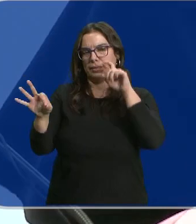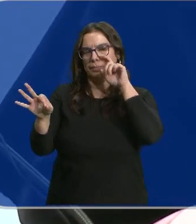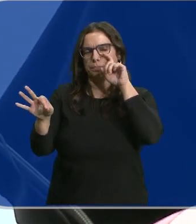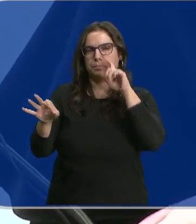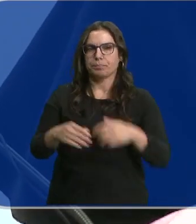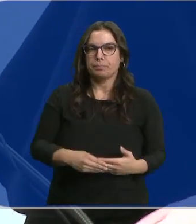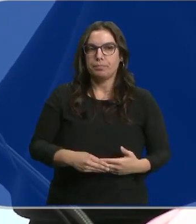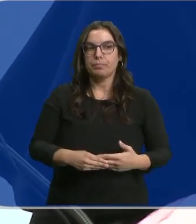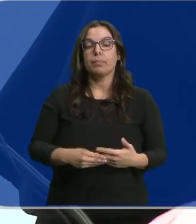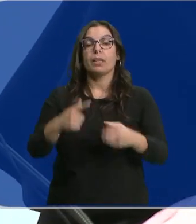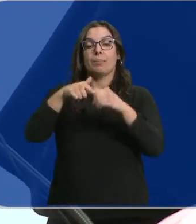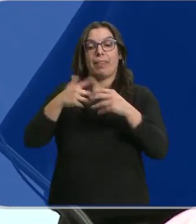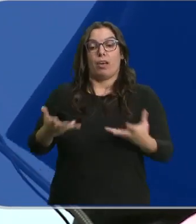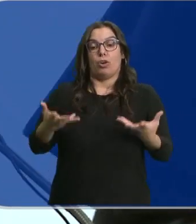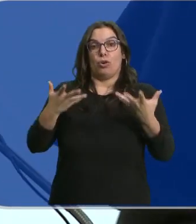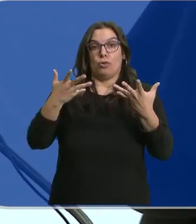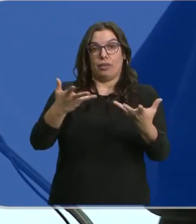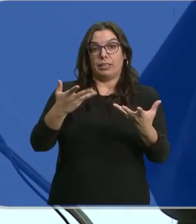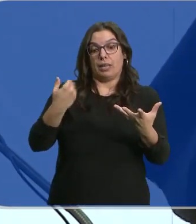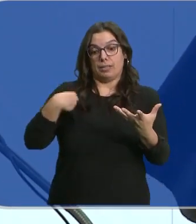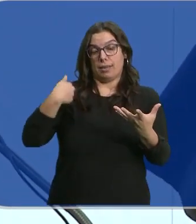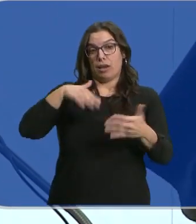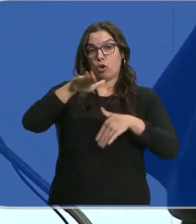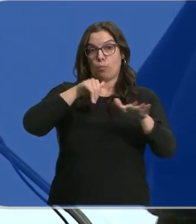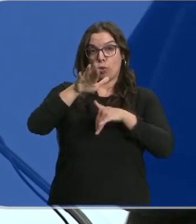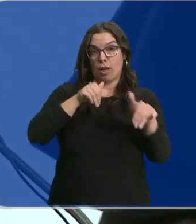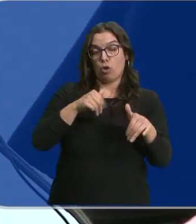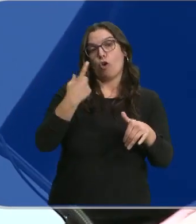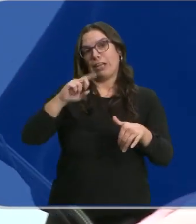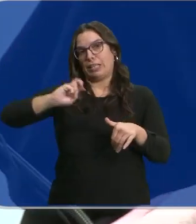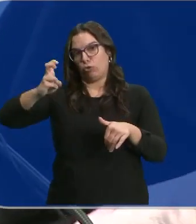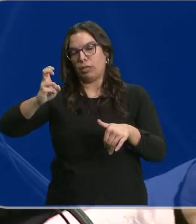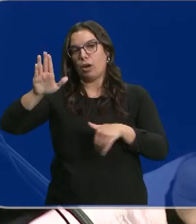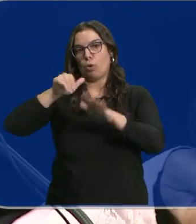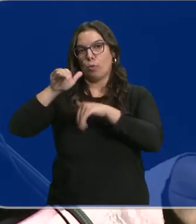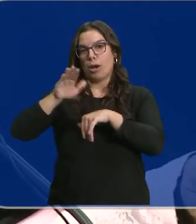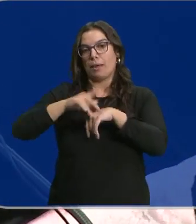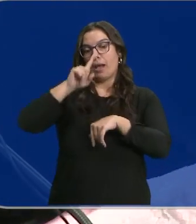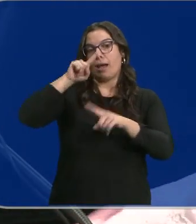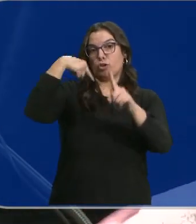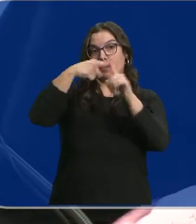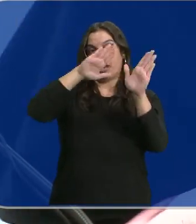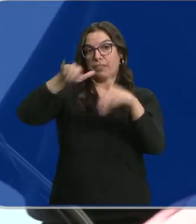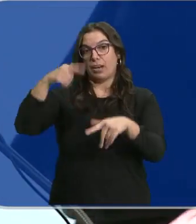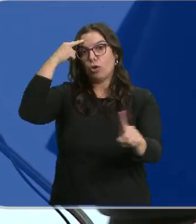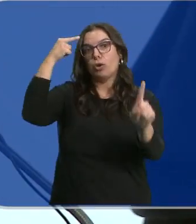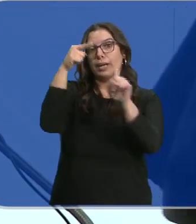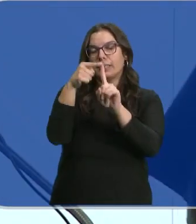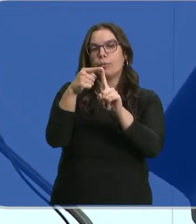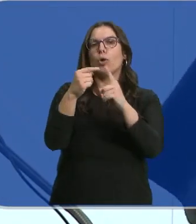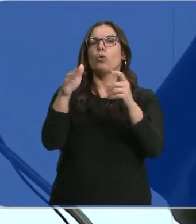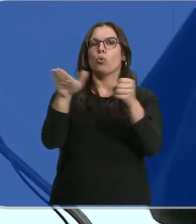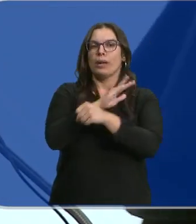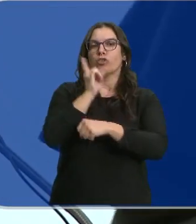18,40%. Con la oferta de plazas que hemos convocado y la que queda en vente de convocar, a finales del 24 el objetivo es llegar a